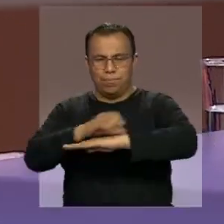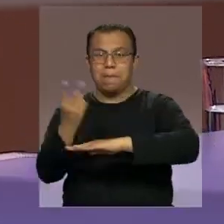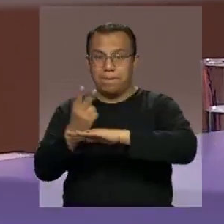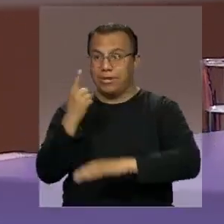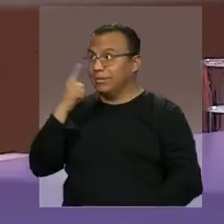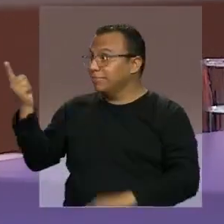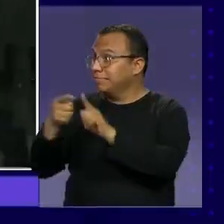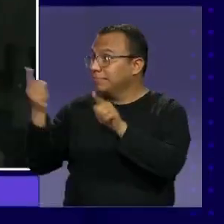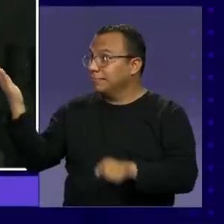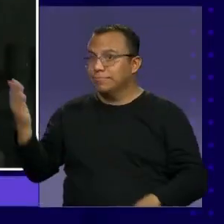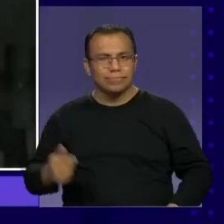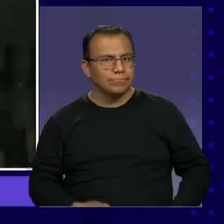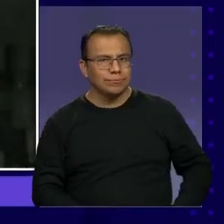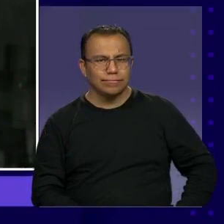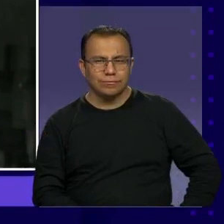los detalles.